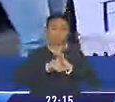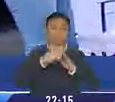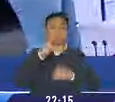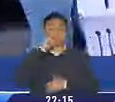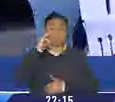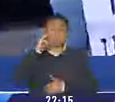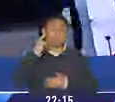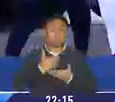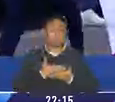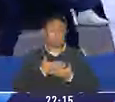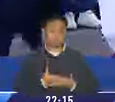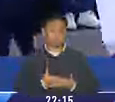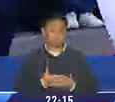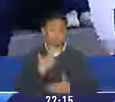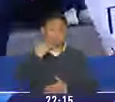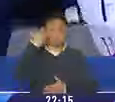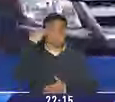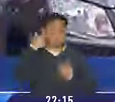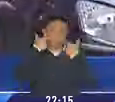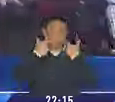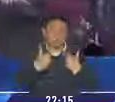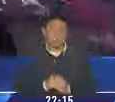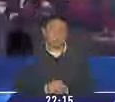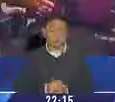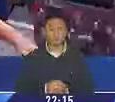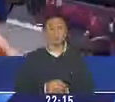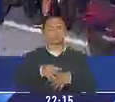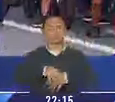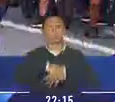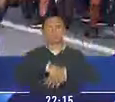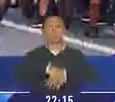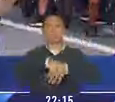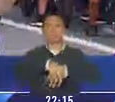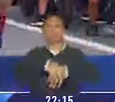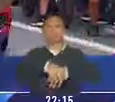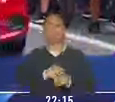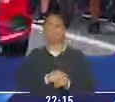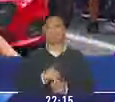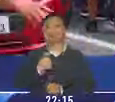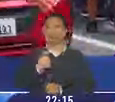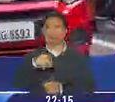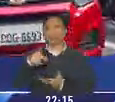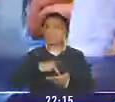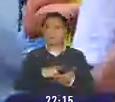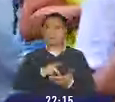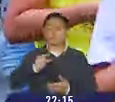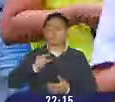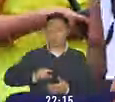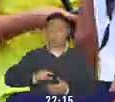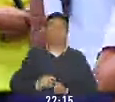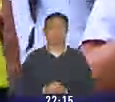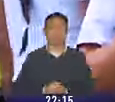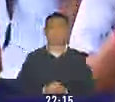y de cuidados de adultos mayores realizaron un plantón exigiendo el pago de sus sueldos.